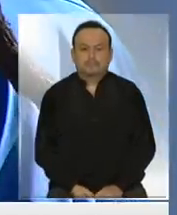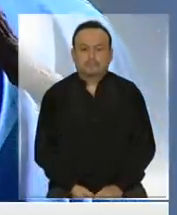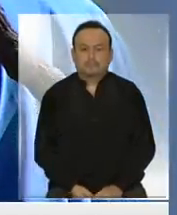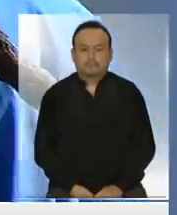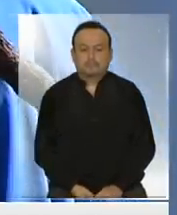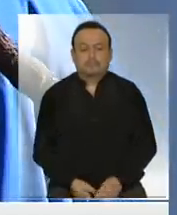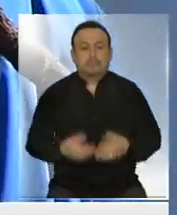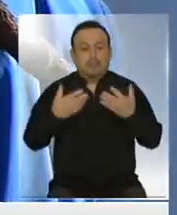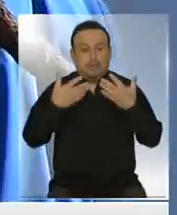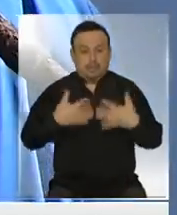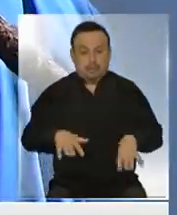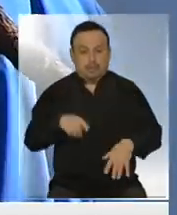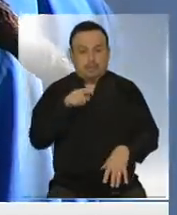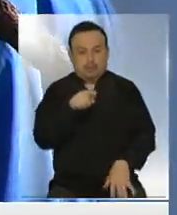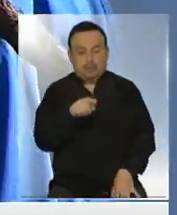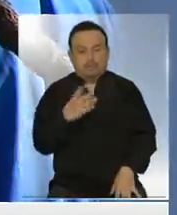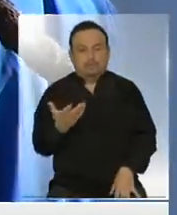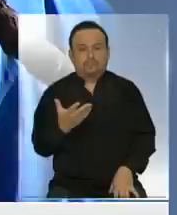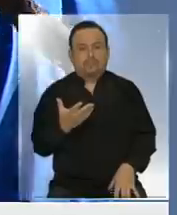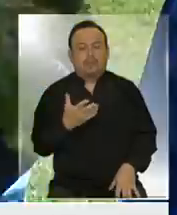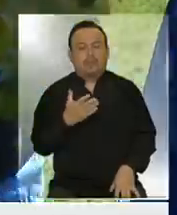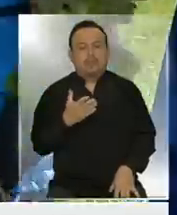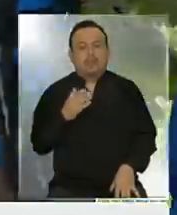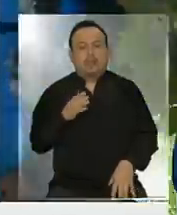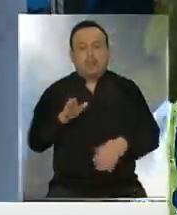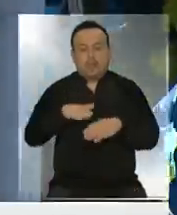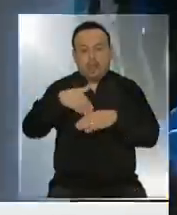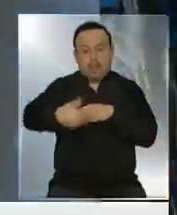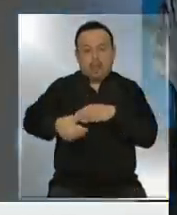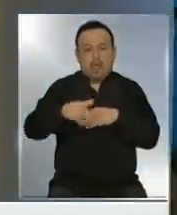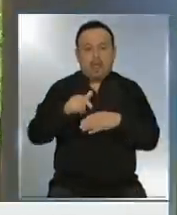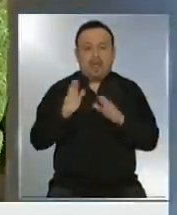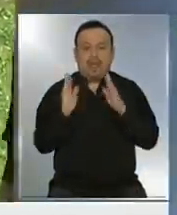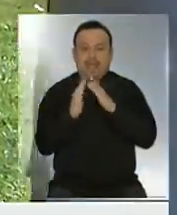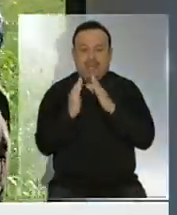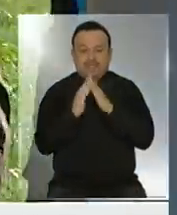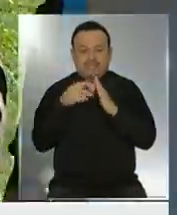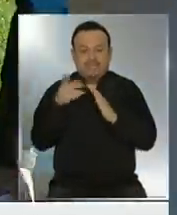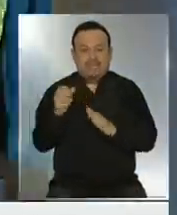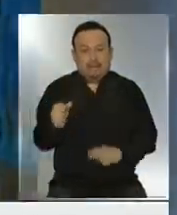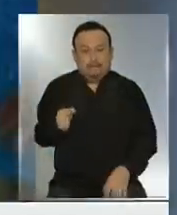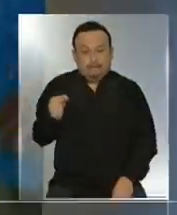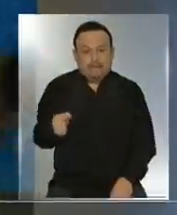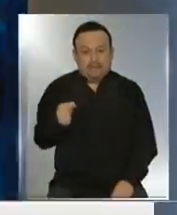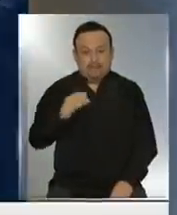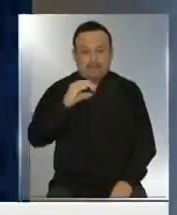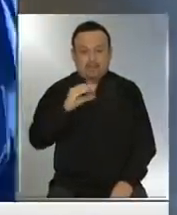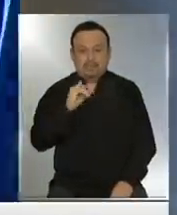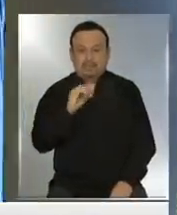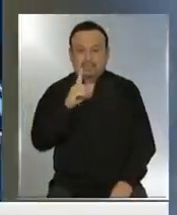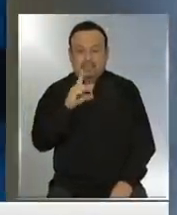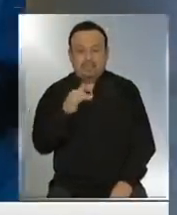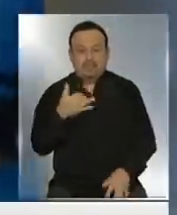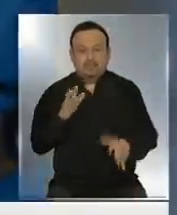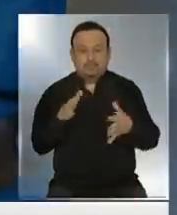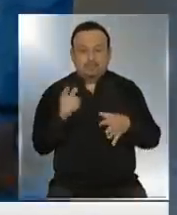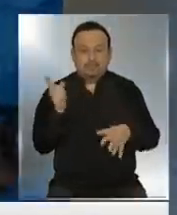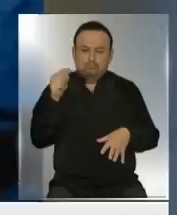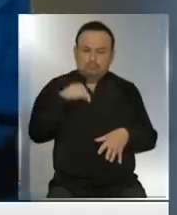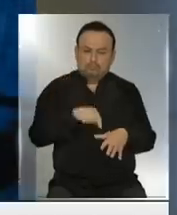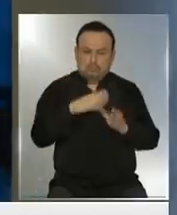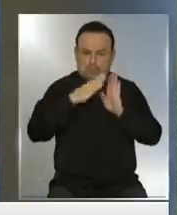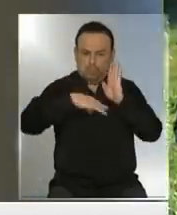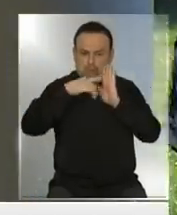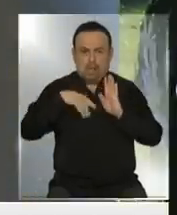tuvimos la posibilidad de llegar también hasta las afueras de la casa del pastor quien supuestamente iba a llegar a la comuna de la pintana